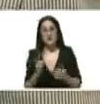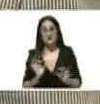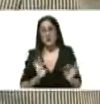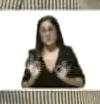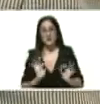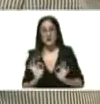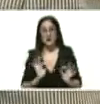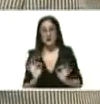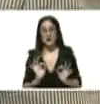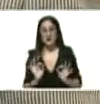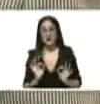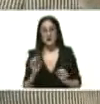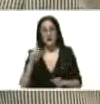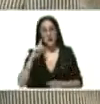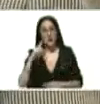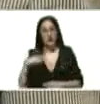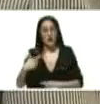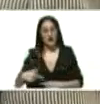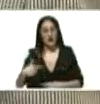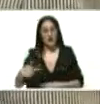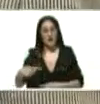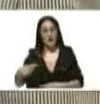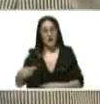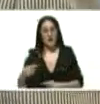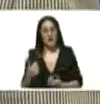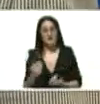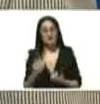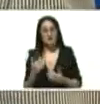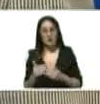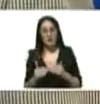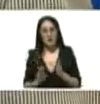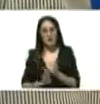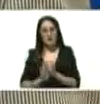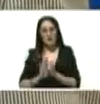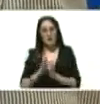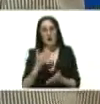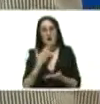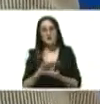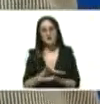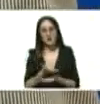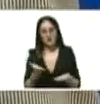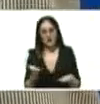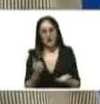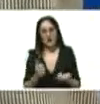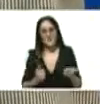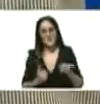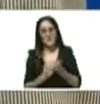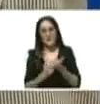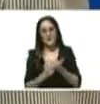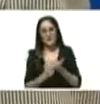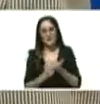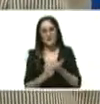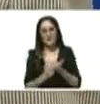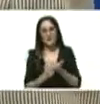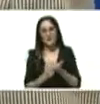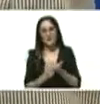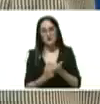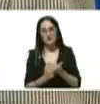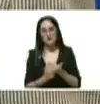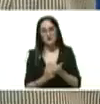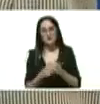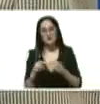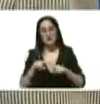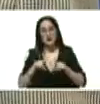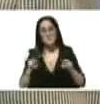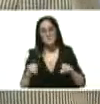esto. Cada día estamos en un franco crecimiento. Gracias a ustedes por este apoyo que nos están dando y exhortamos que esta mesa de